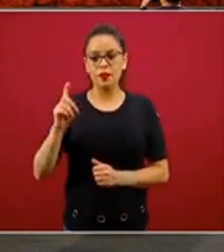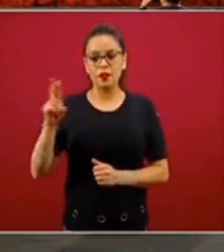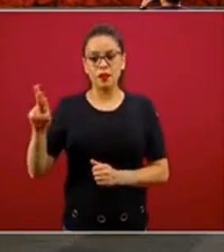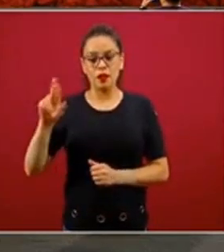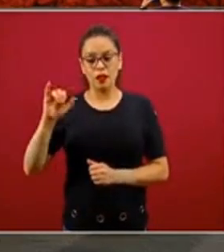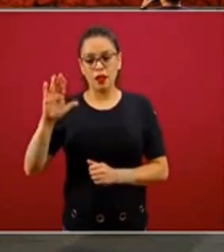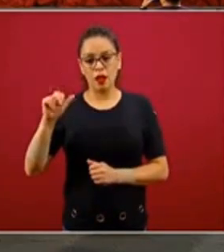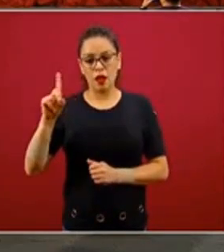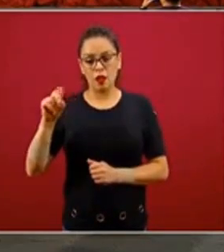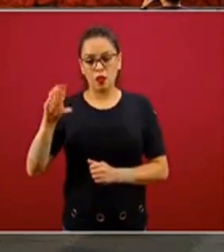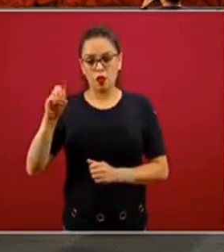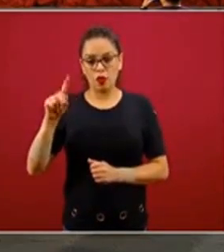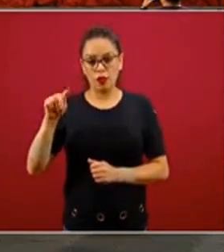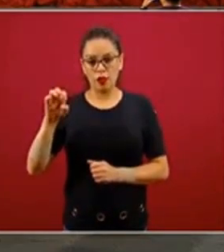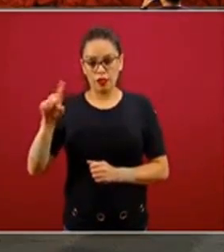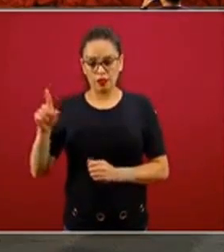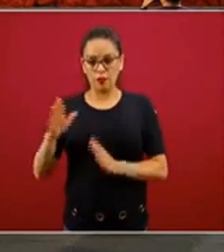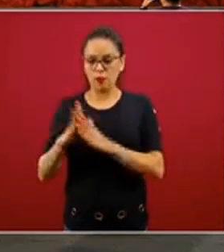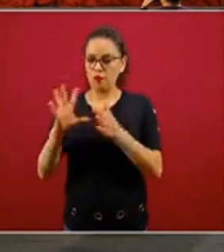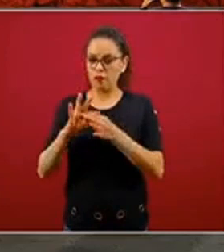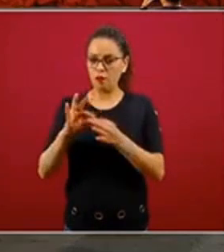nos comenta sobre la guía nueva.